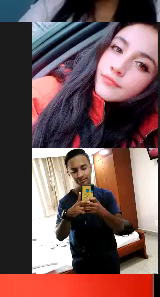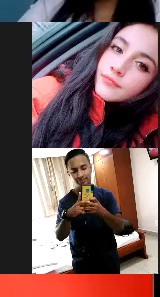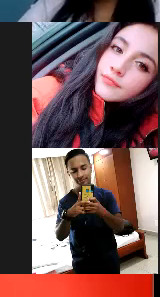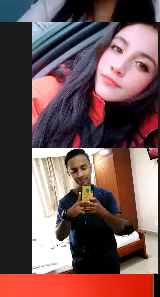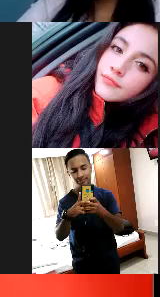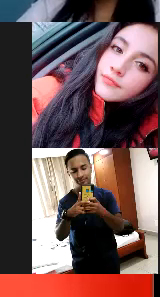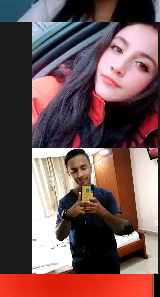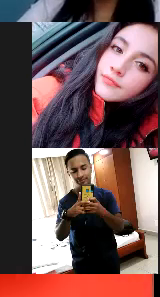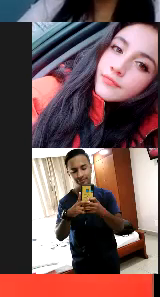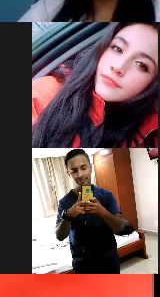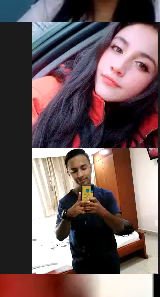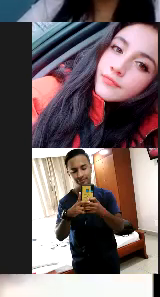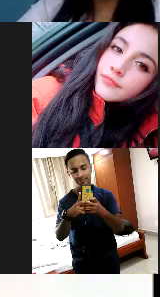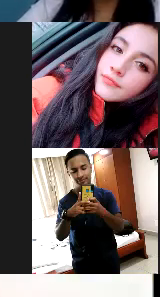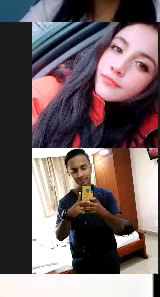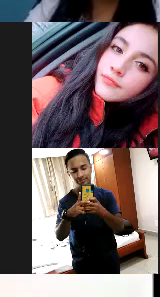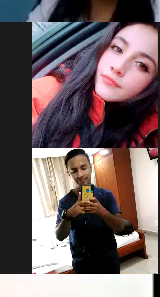nefronas destruidas.